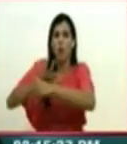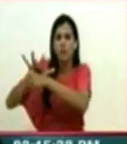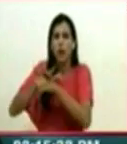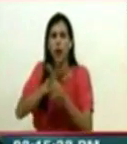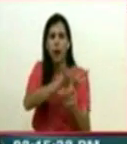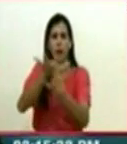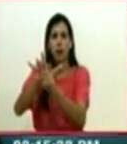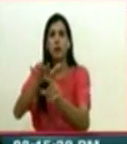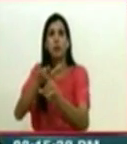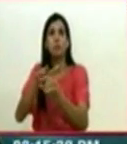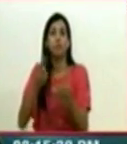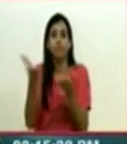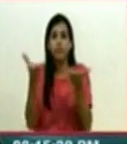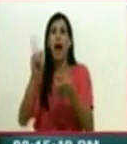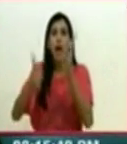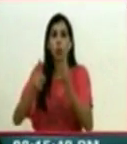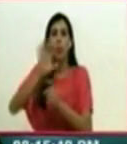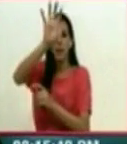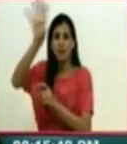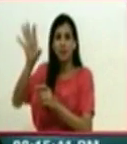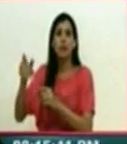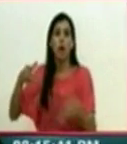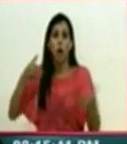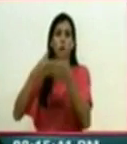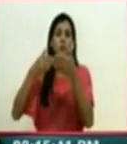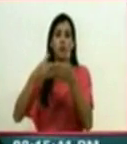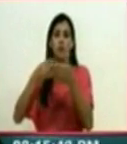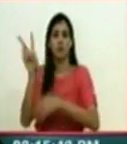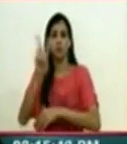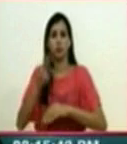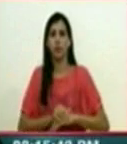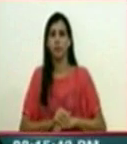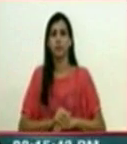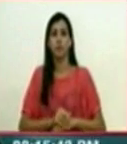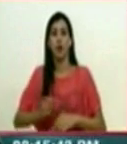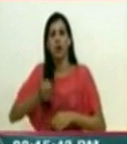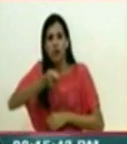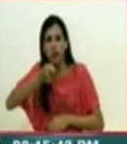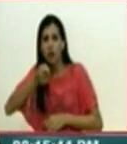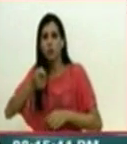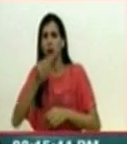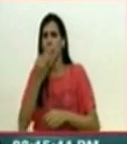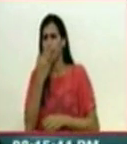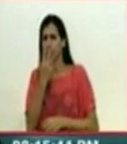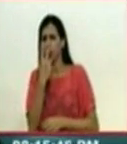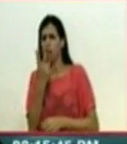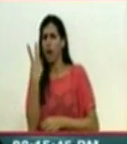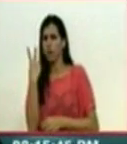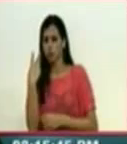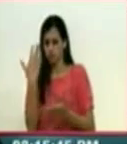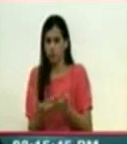iniciado contra Venezuela y que es la continuidad de un conjunto de provocaciones de los últimos 2 años que hemos